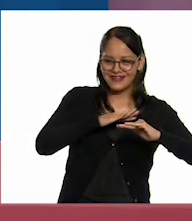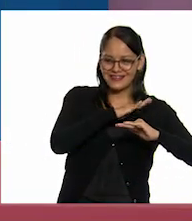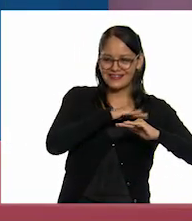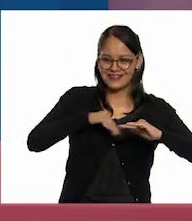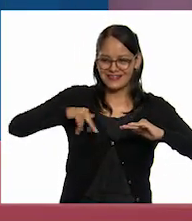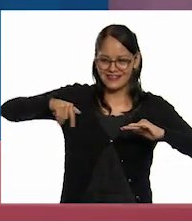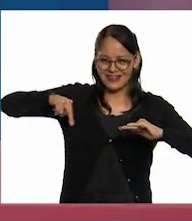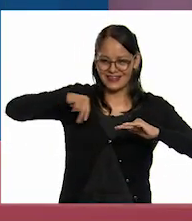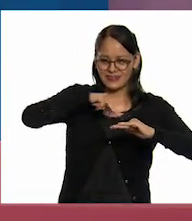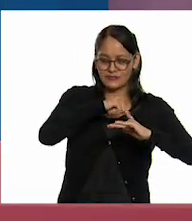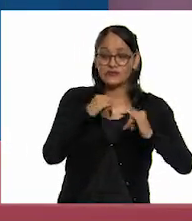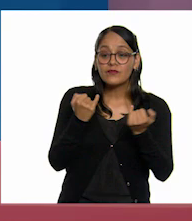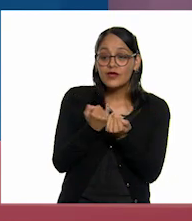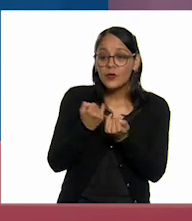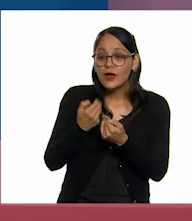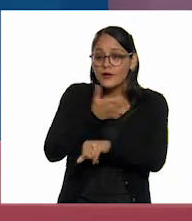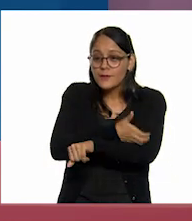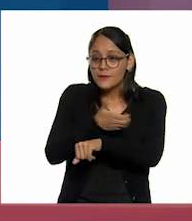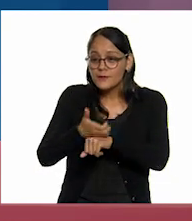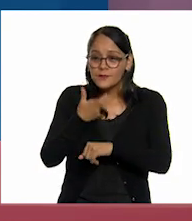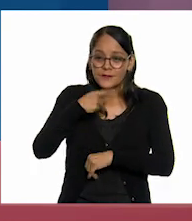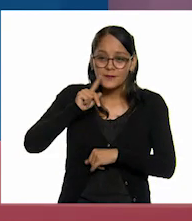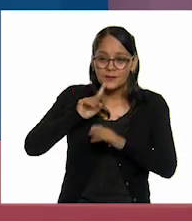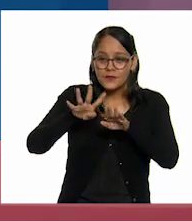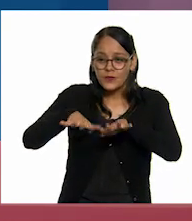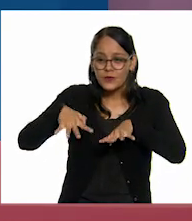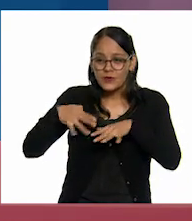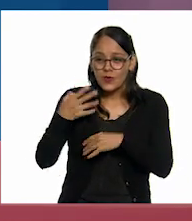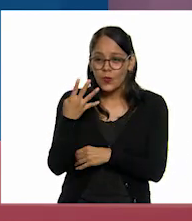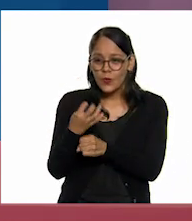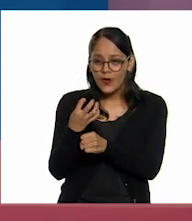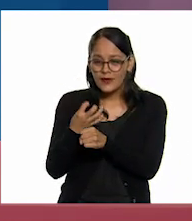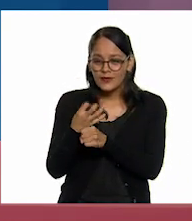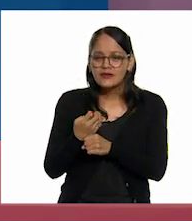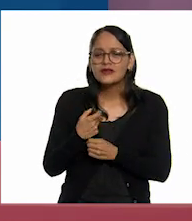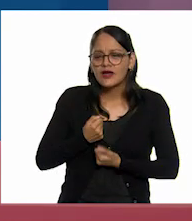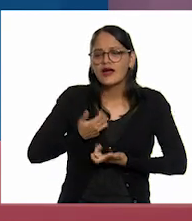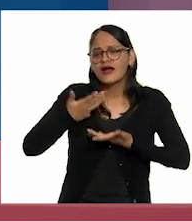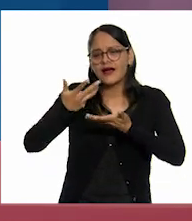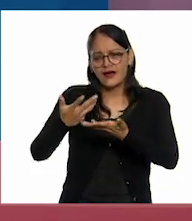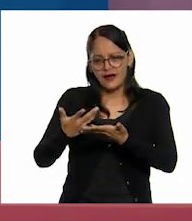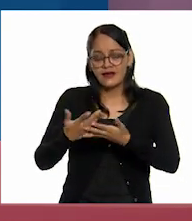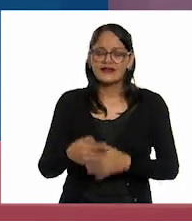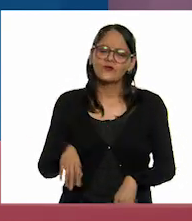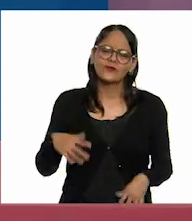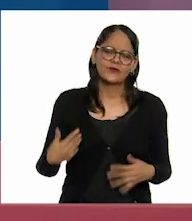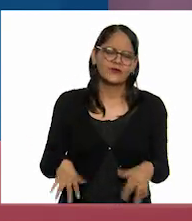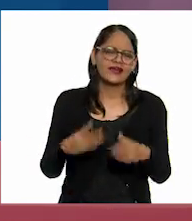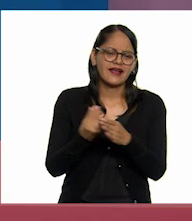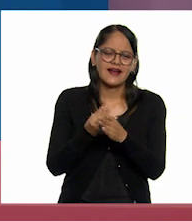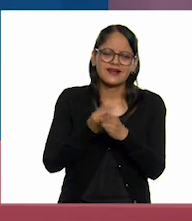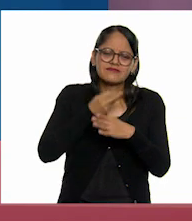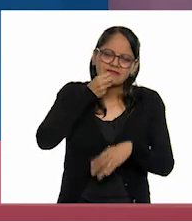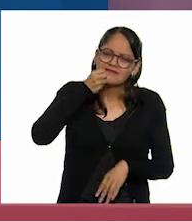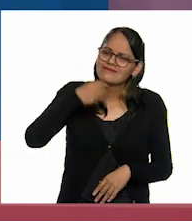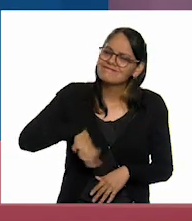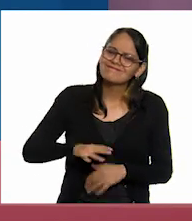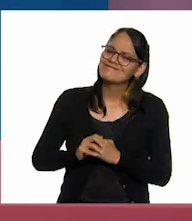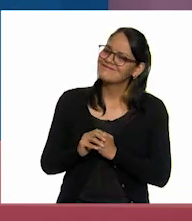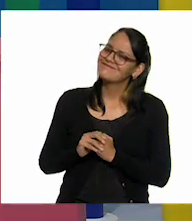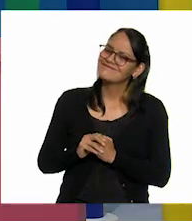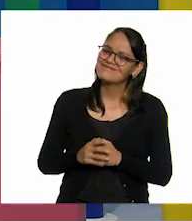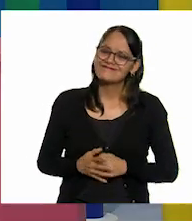de poesía con mis compañeras y compañeros de cuarto grado. ¡Ay, esas clases estuvieron